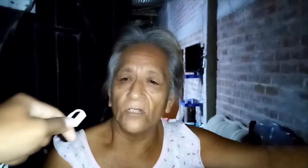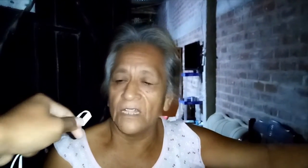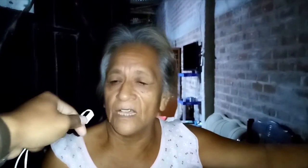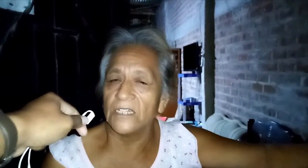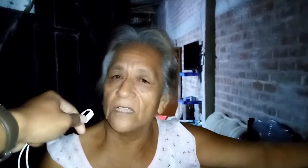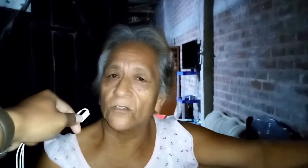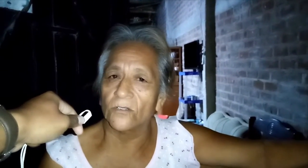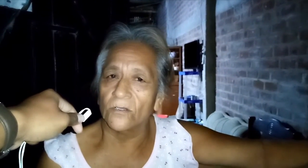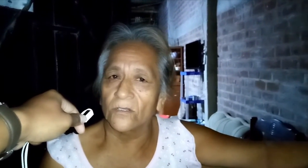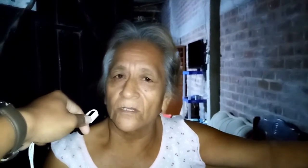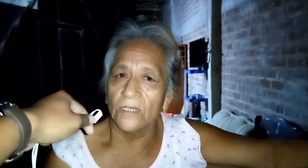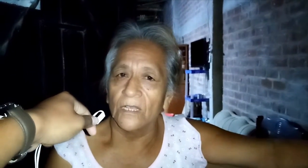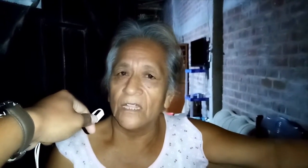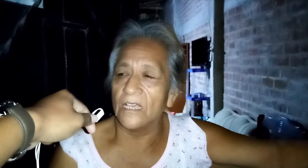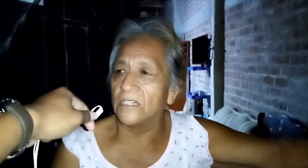Yo